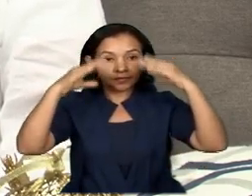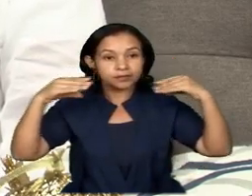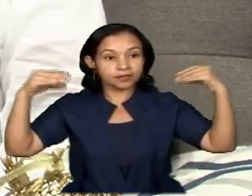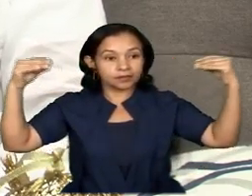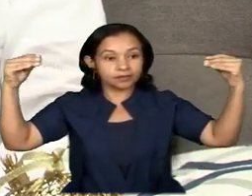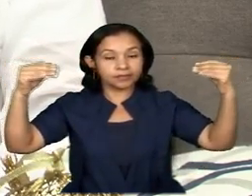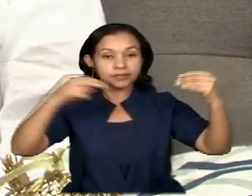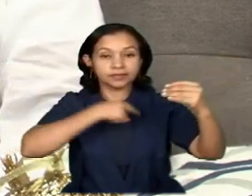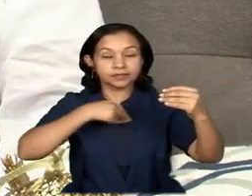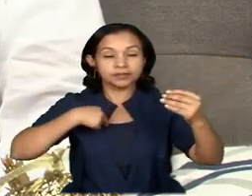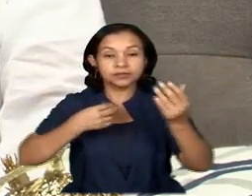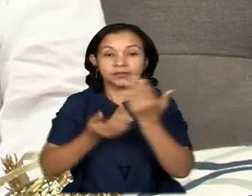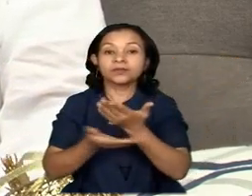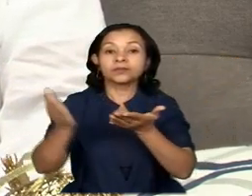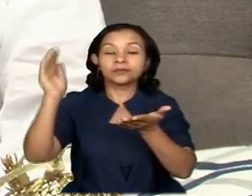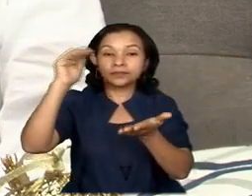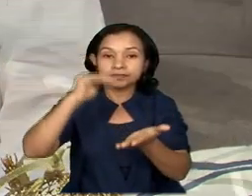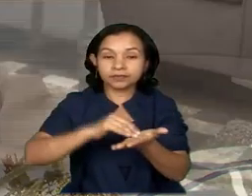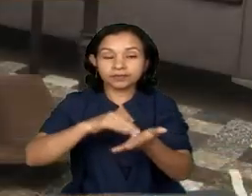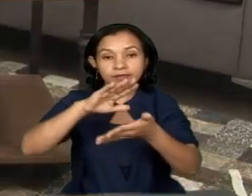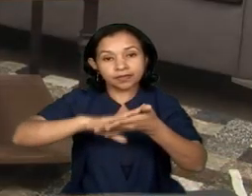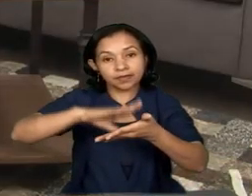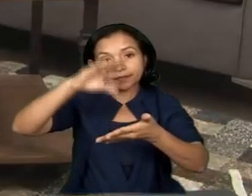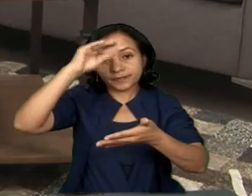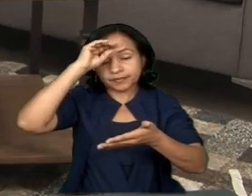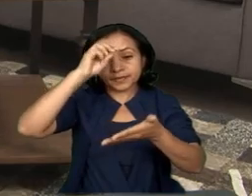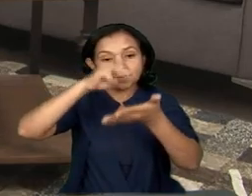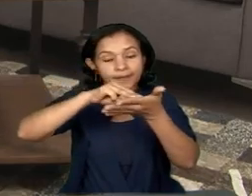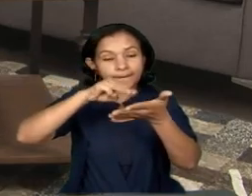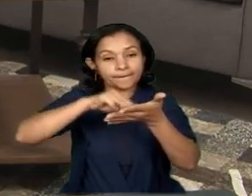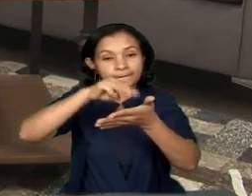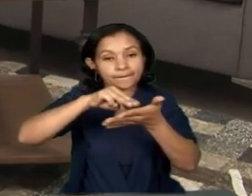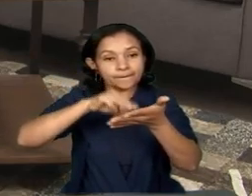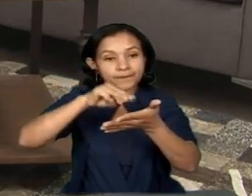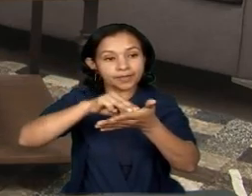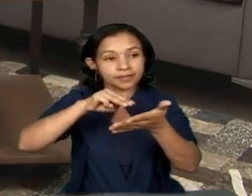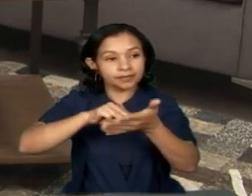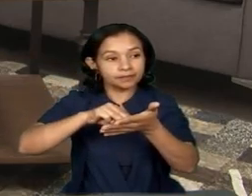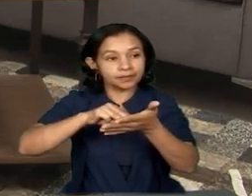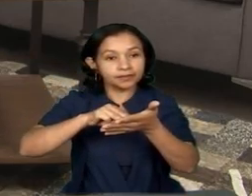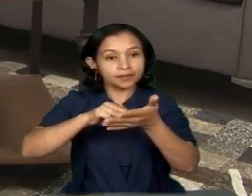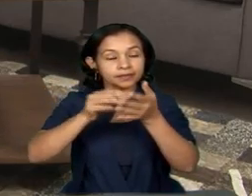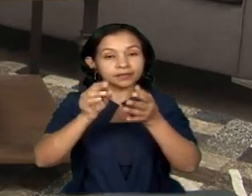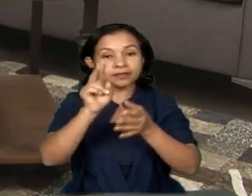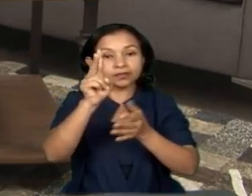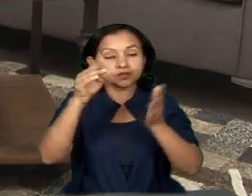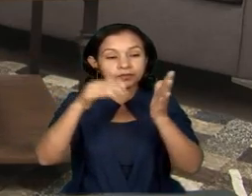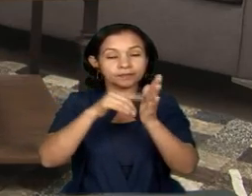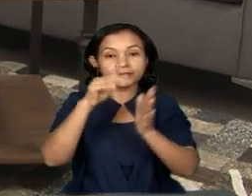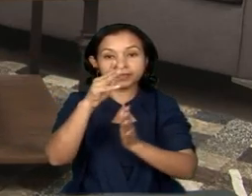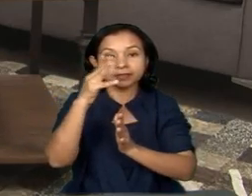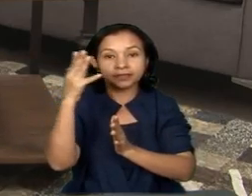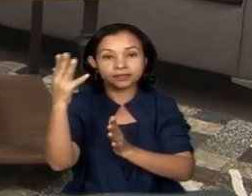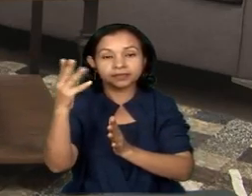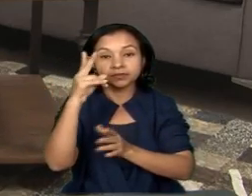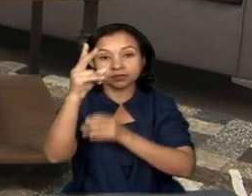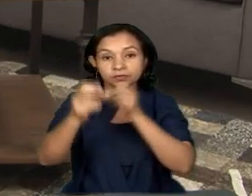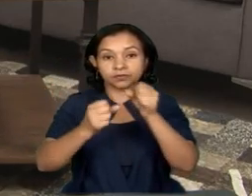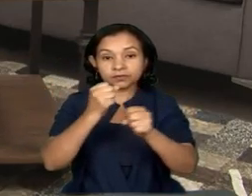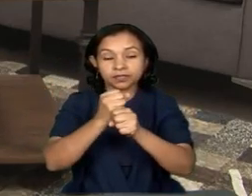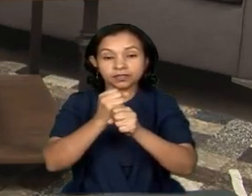se ha rediseñado totalmente el aprendizaje de las matemáticas en secundaria, y ese paso se da en el 2019. Durante dos años se ha